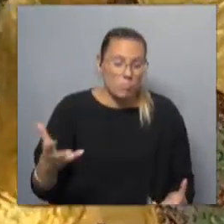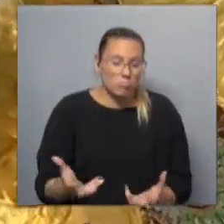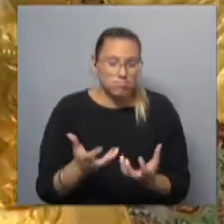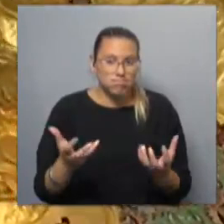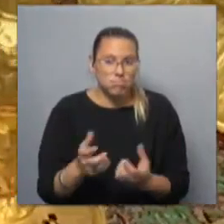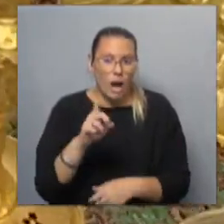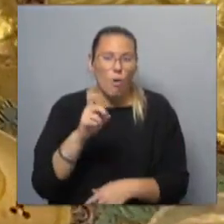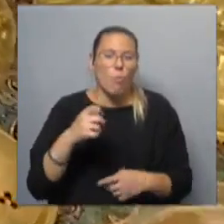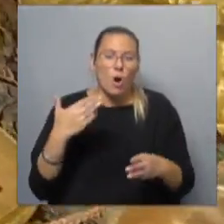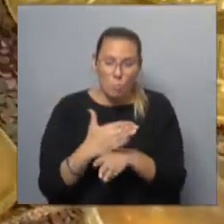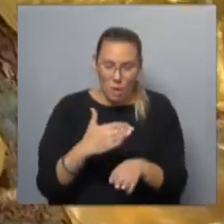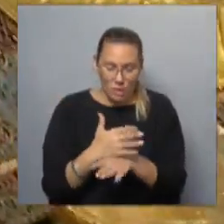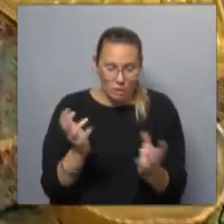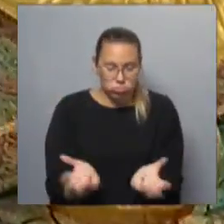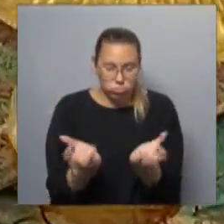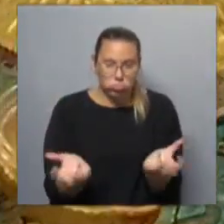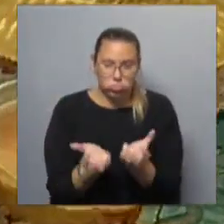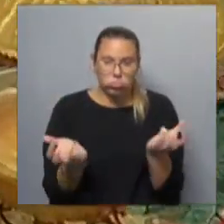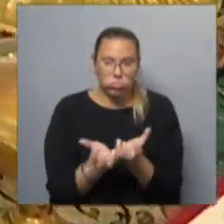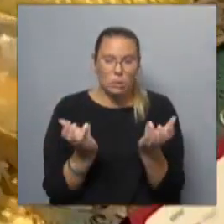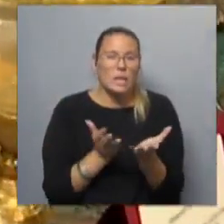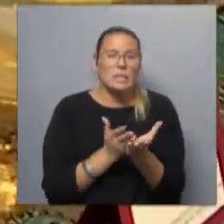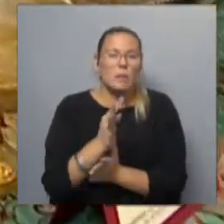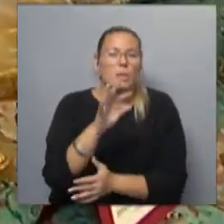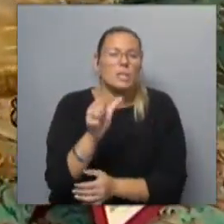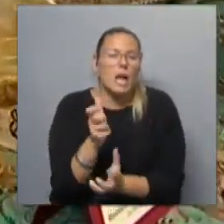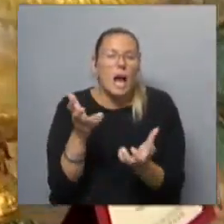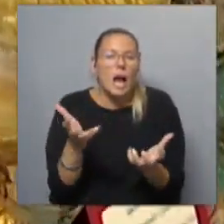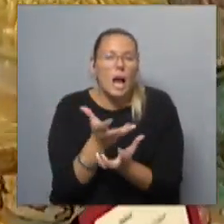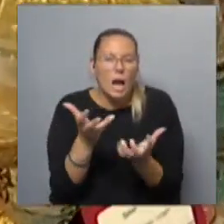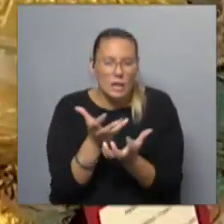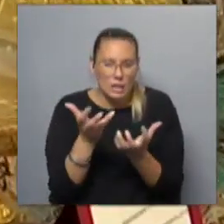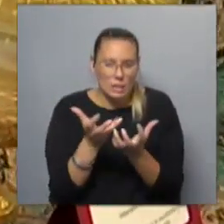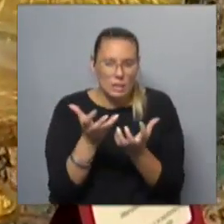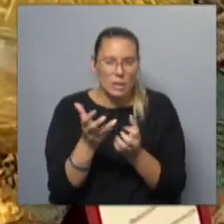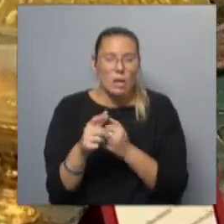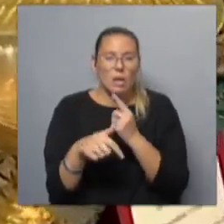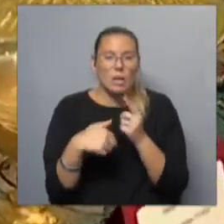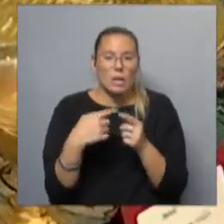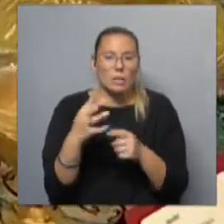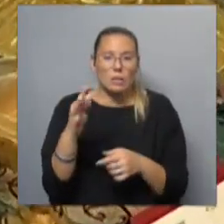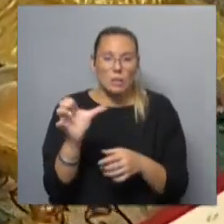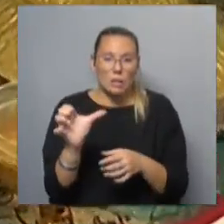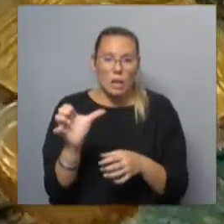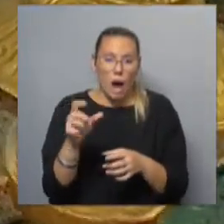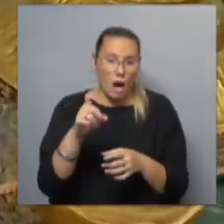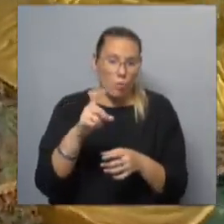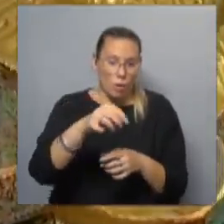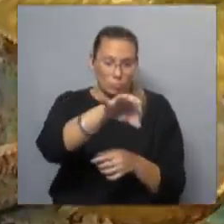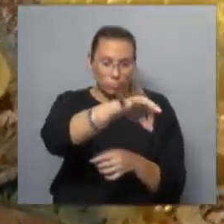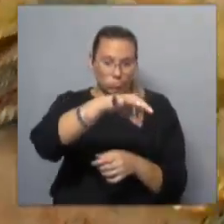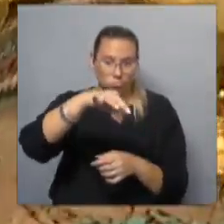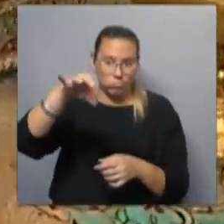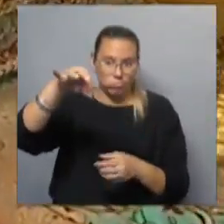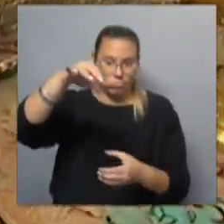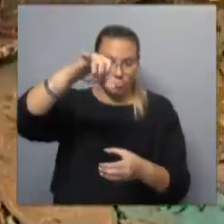agua con leña, y poder tener siempre el té bien caliente, que aún después que se saque el agua de acá para